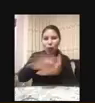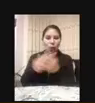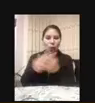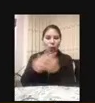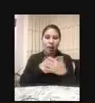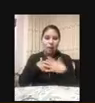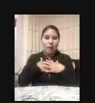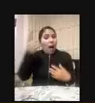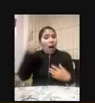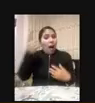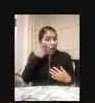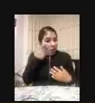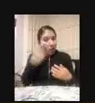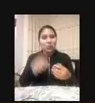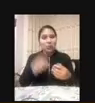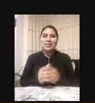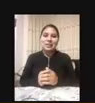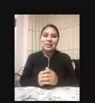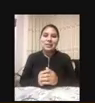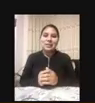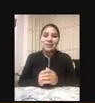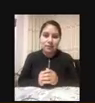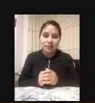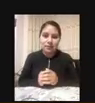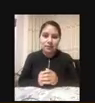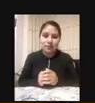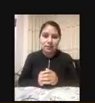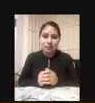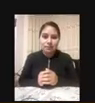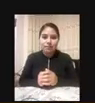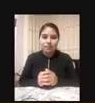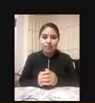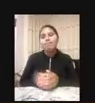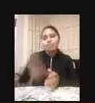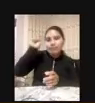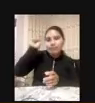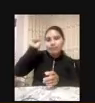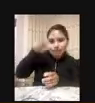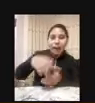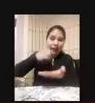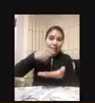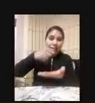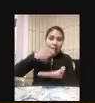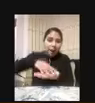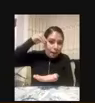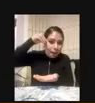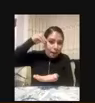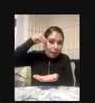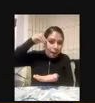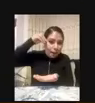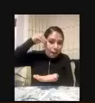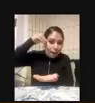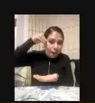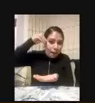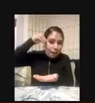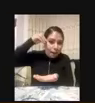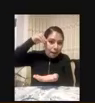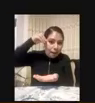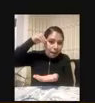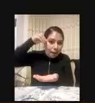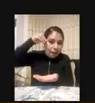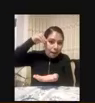todos en general, para nuestros pequeñitos que están en desarrollo, es muy necesario para que aprendan no solamente el reconocer su